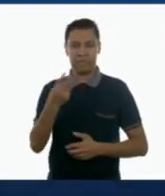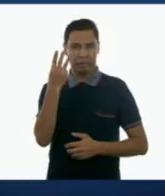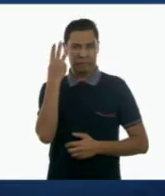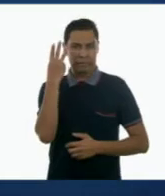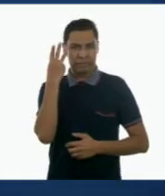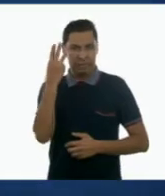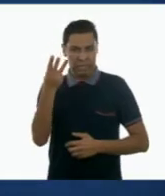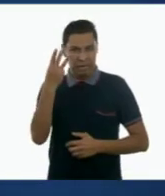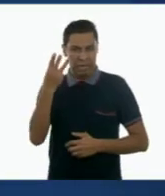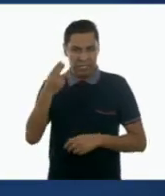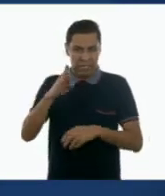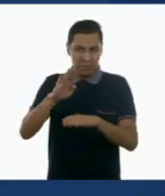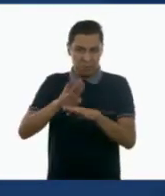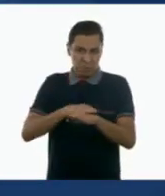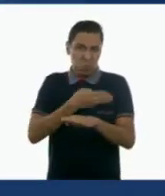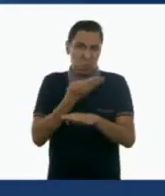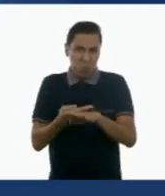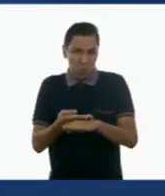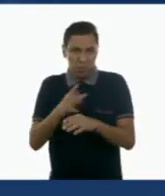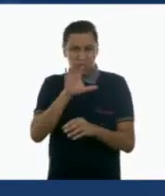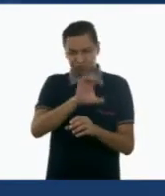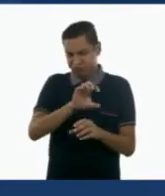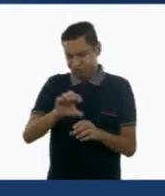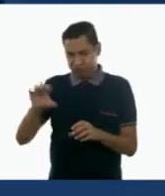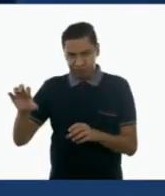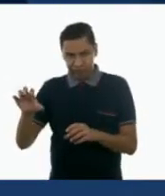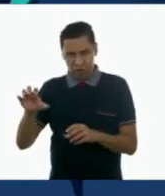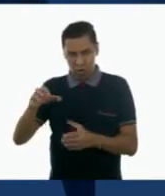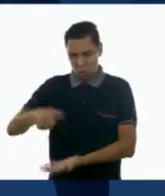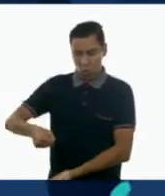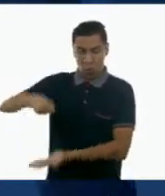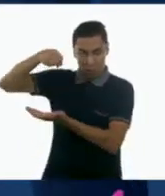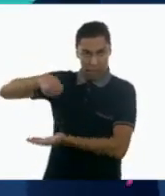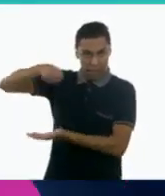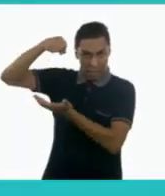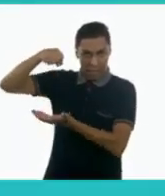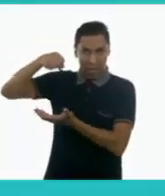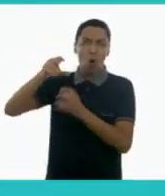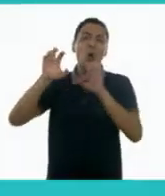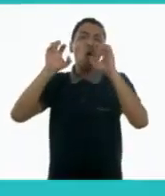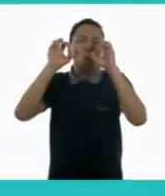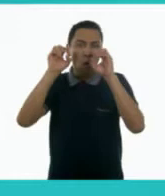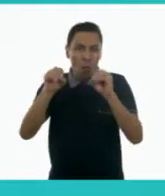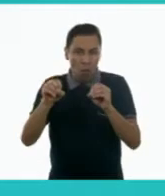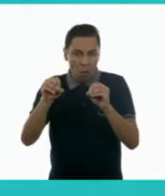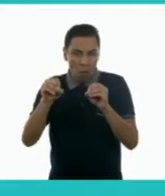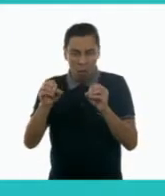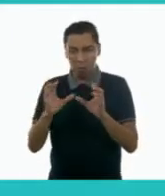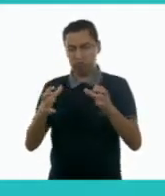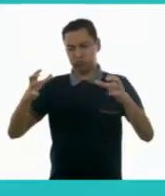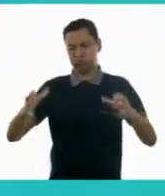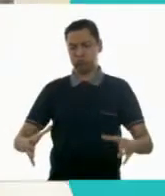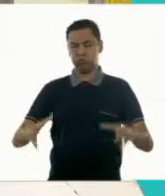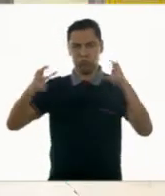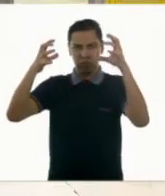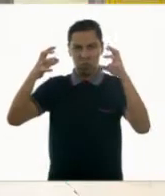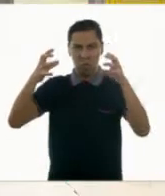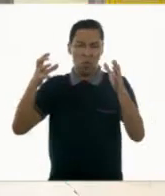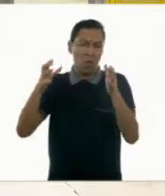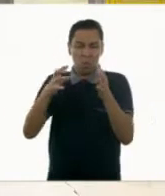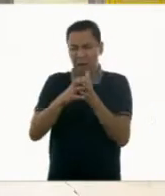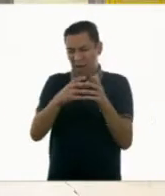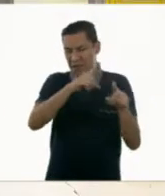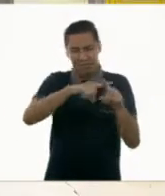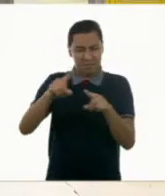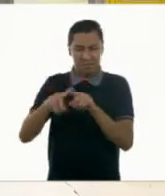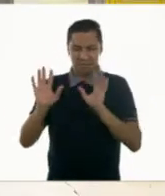de calcetas, también las vamos a utilizar. Una cubeta, que también puede ser reemplazada por un cesto o un molde que tengan en casa, ¿de